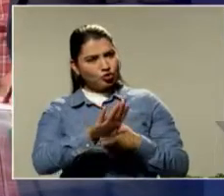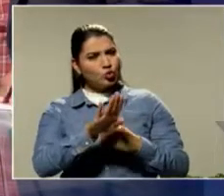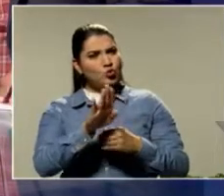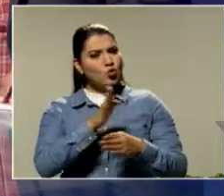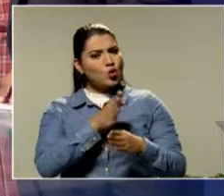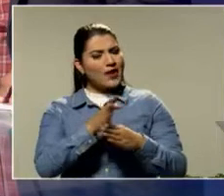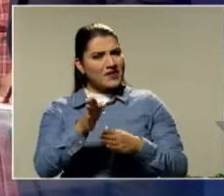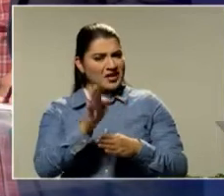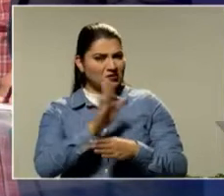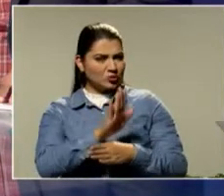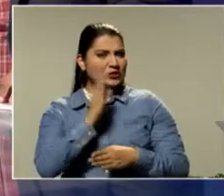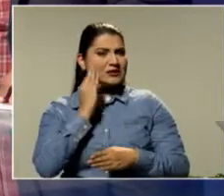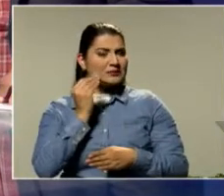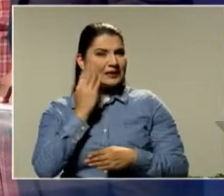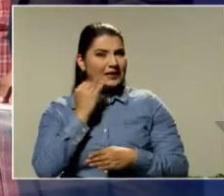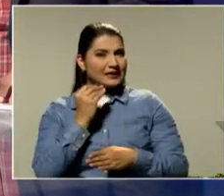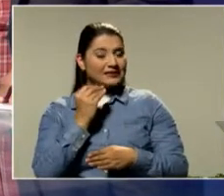dos actividades